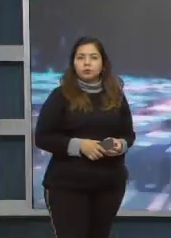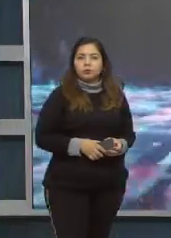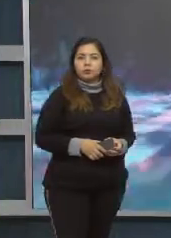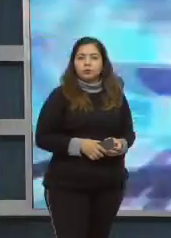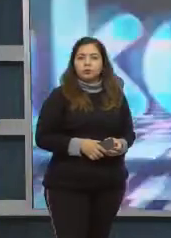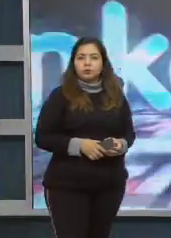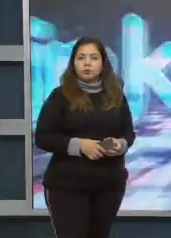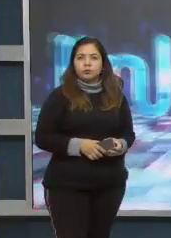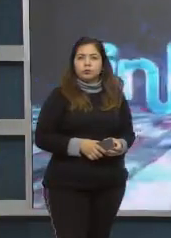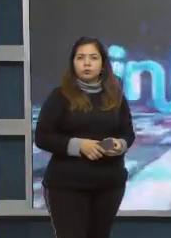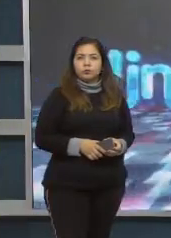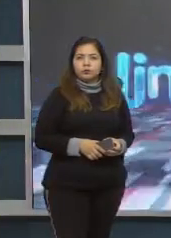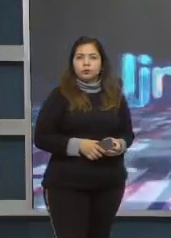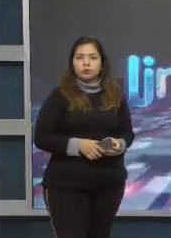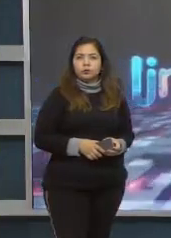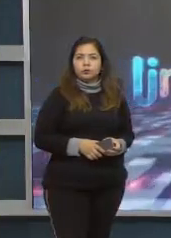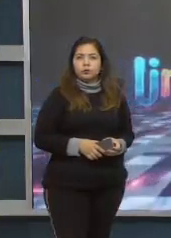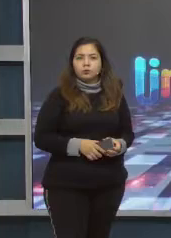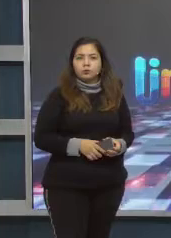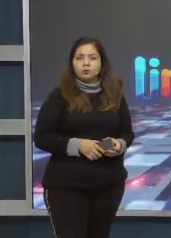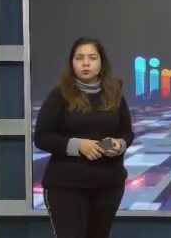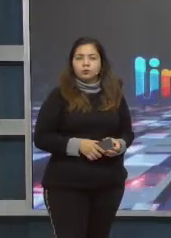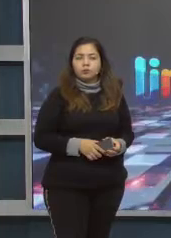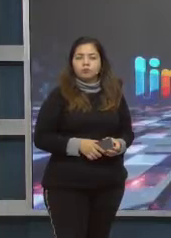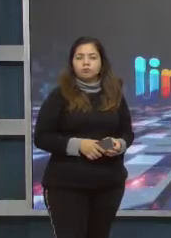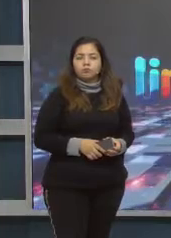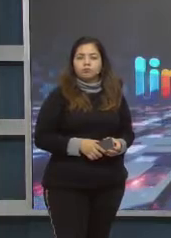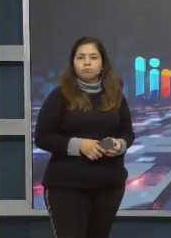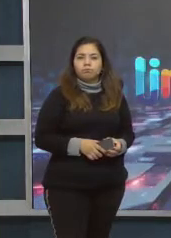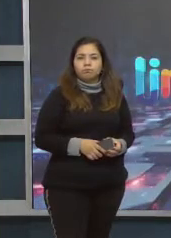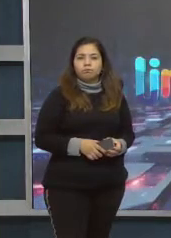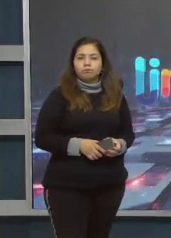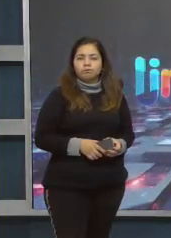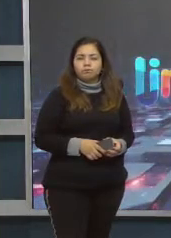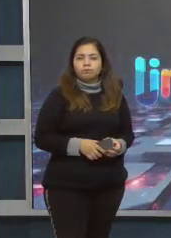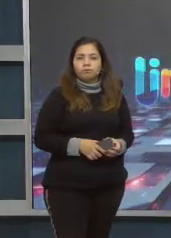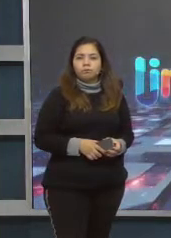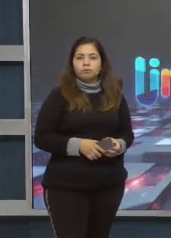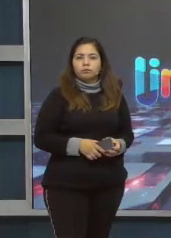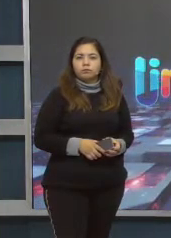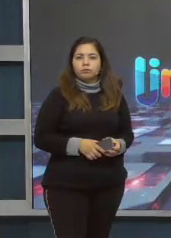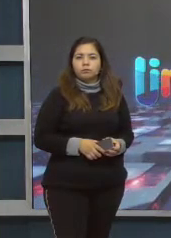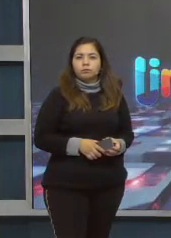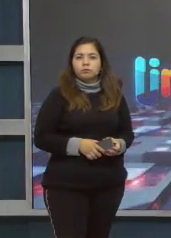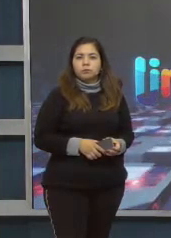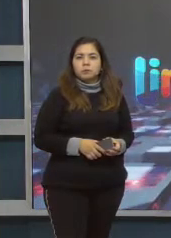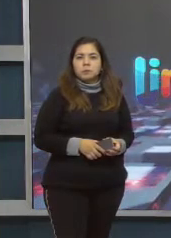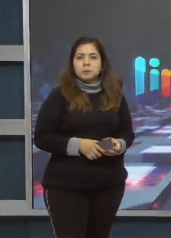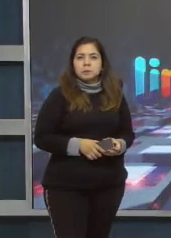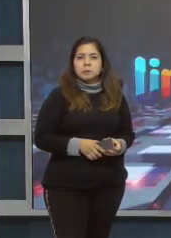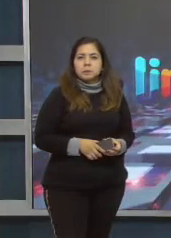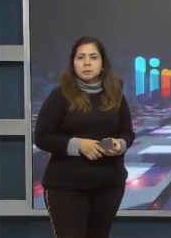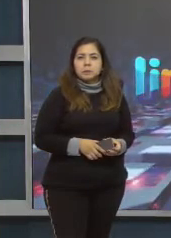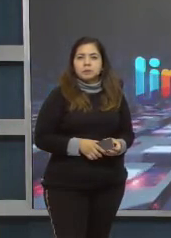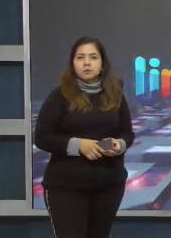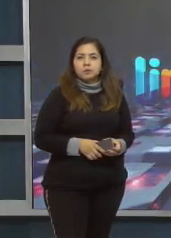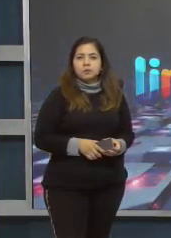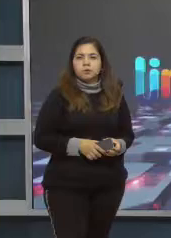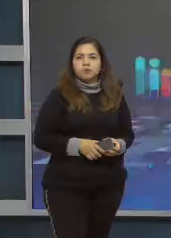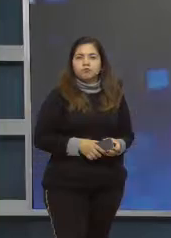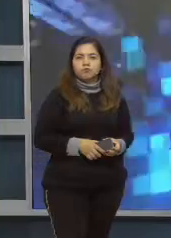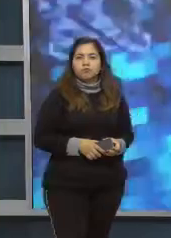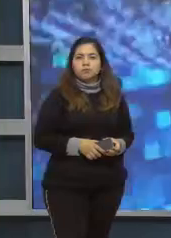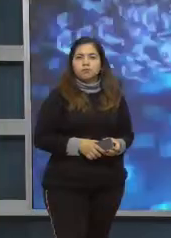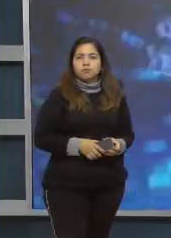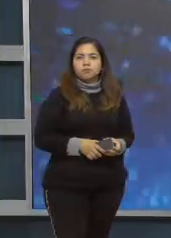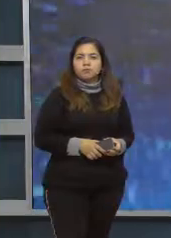las páginas web que cada unidad tiene. Ahí se indica el formato de inscripción, porque todo,